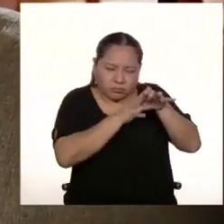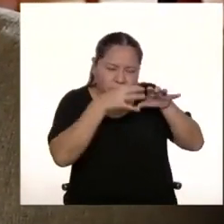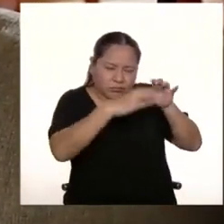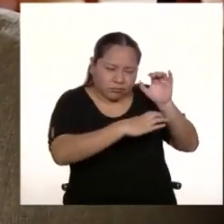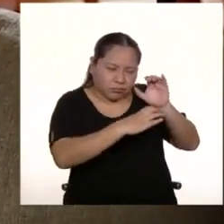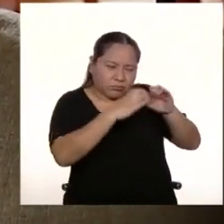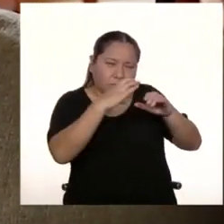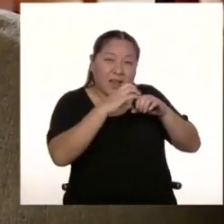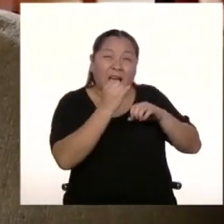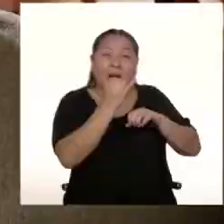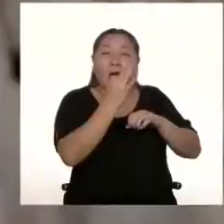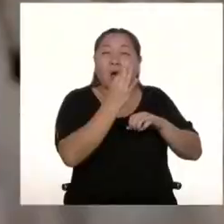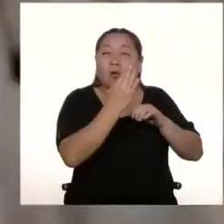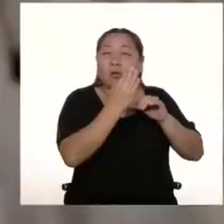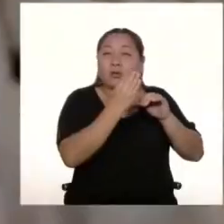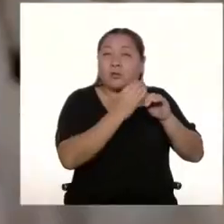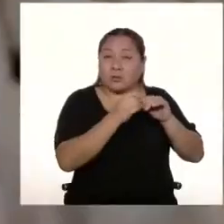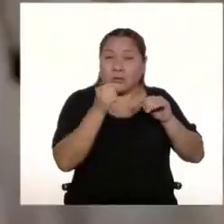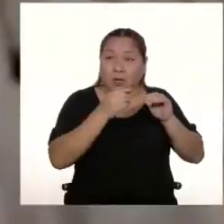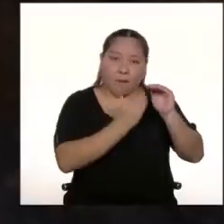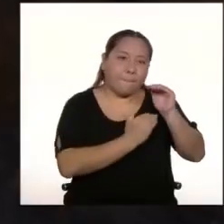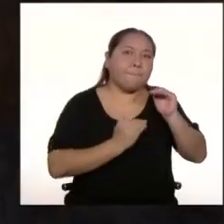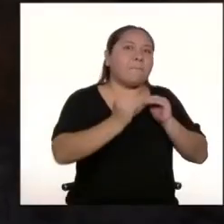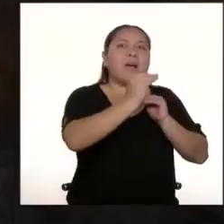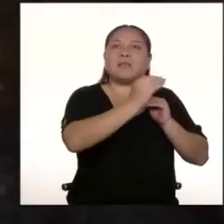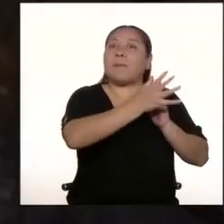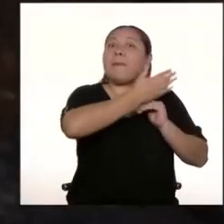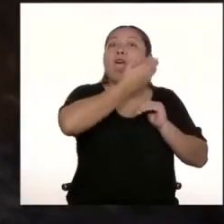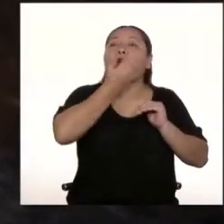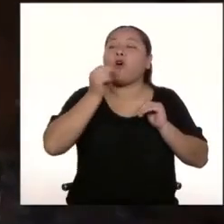en algunos aspectos la supera.